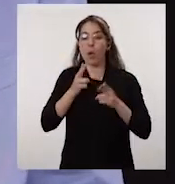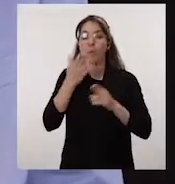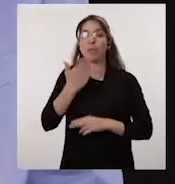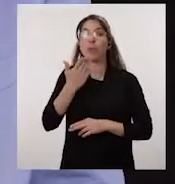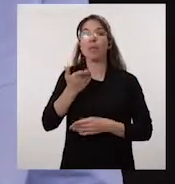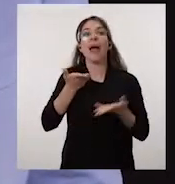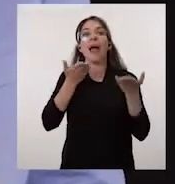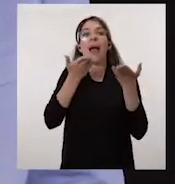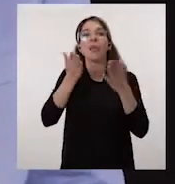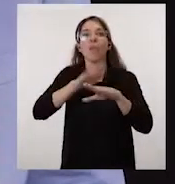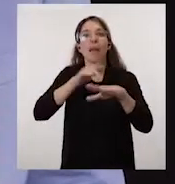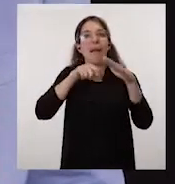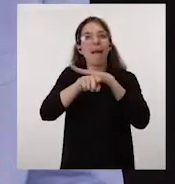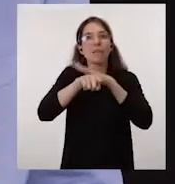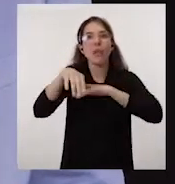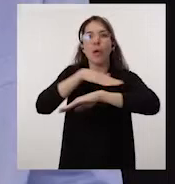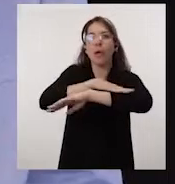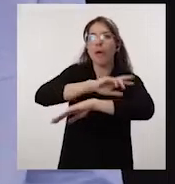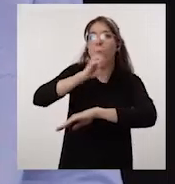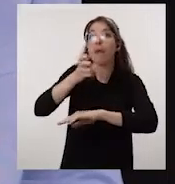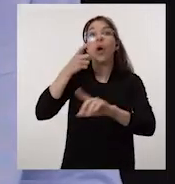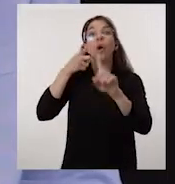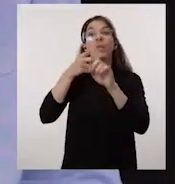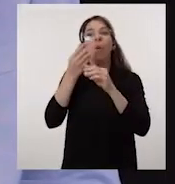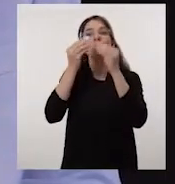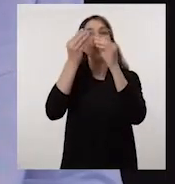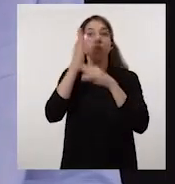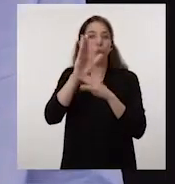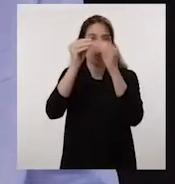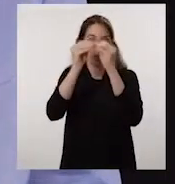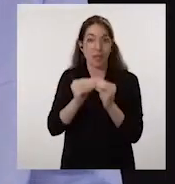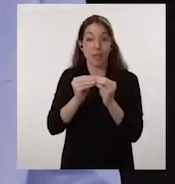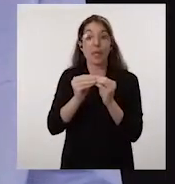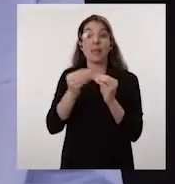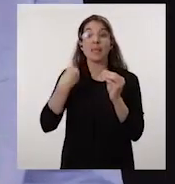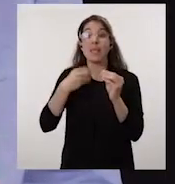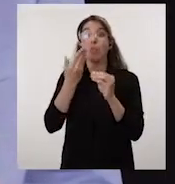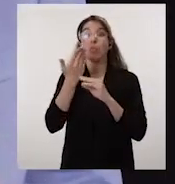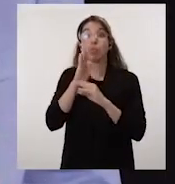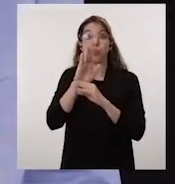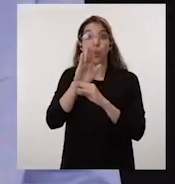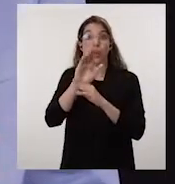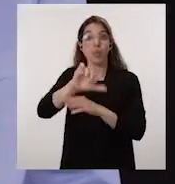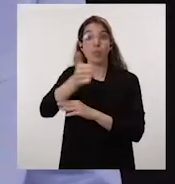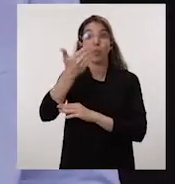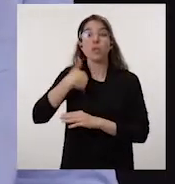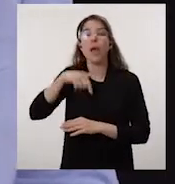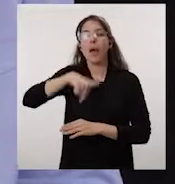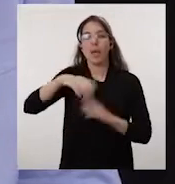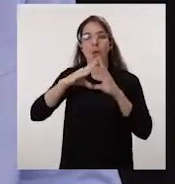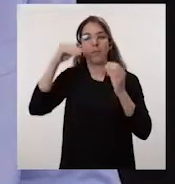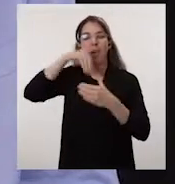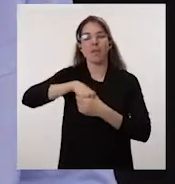es ayudarles con los trámites administrativos a la hora de preparar las propuestas y una vez que son concedidas pues gestionar el proyecto